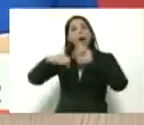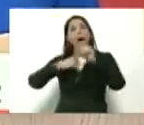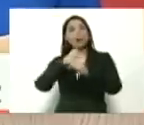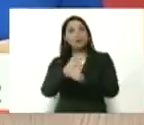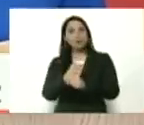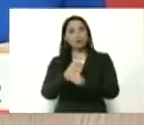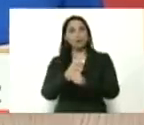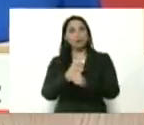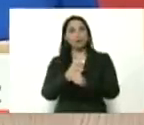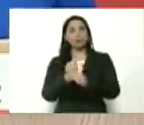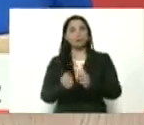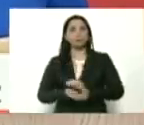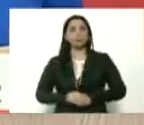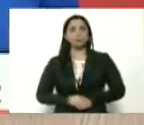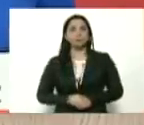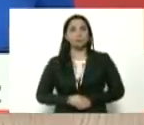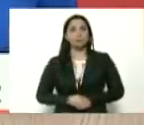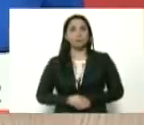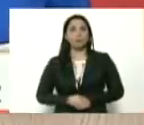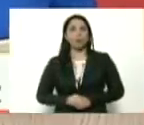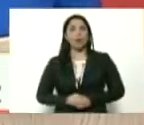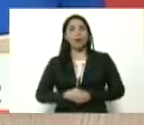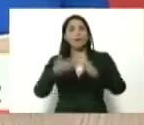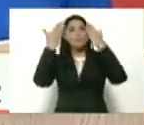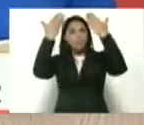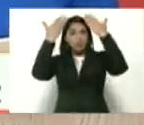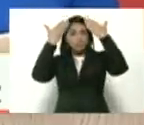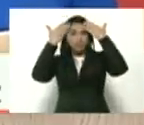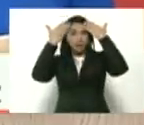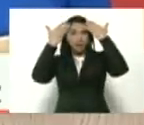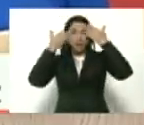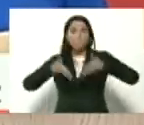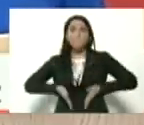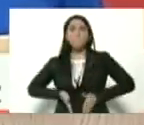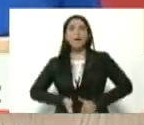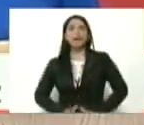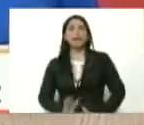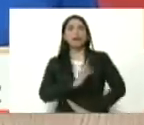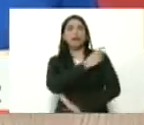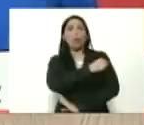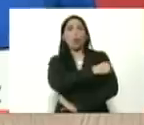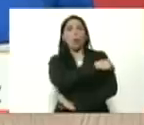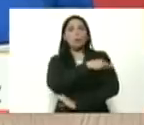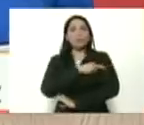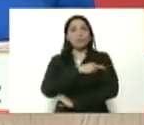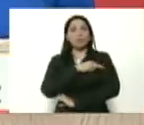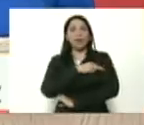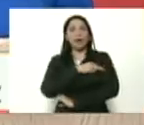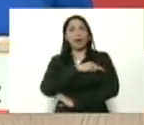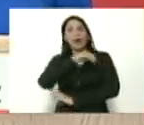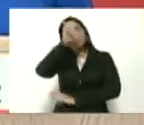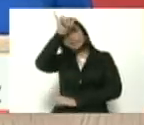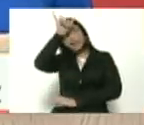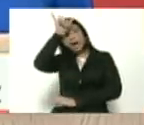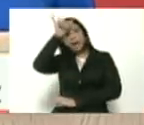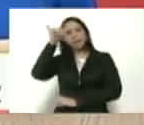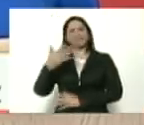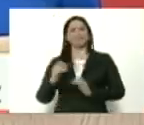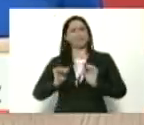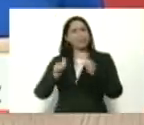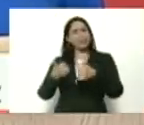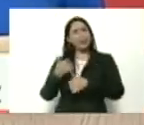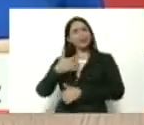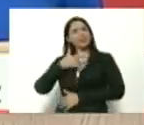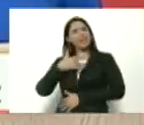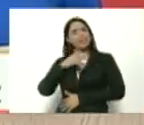San Antonio de Yare, enfermera del materno de Yare. Igualmente inició síntomas el 16 de abril, se